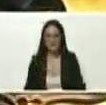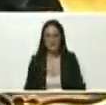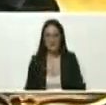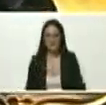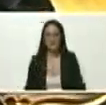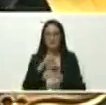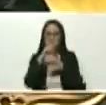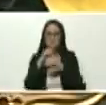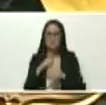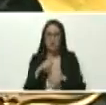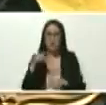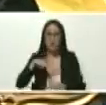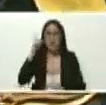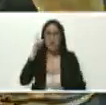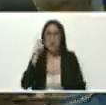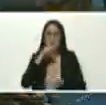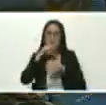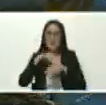bendito día,